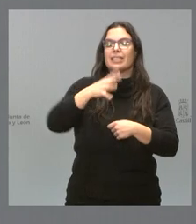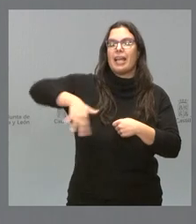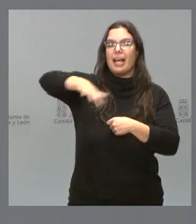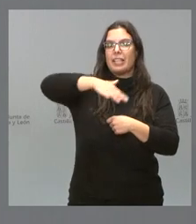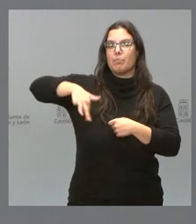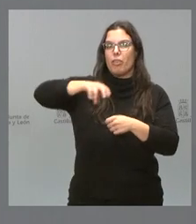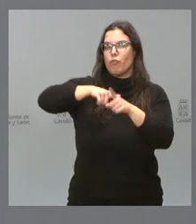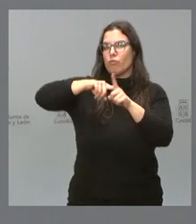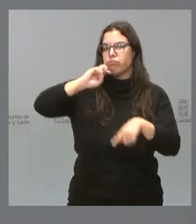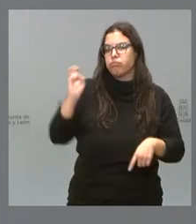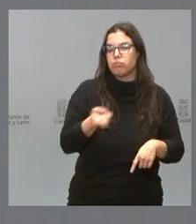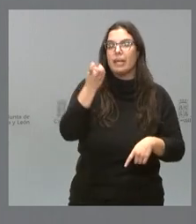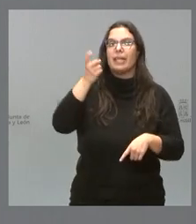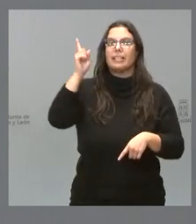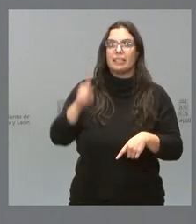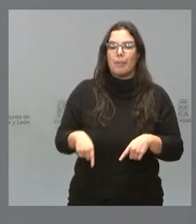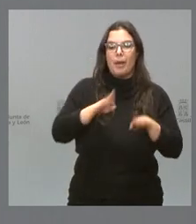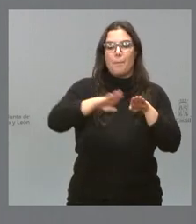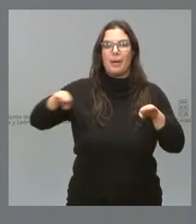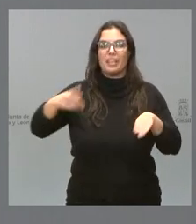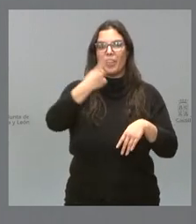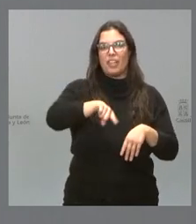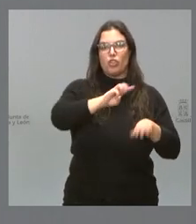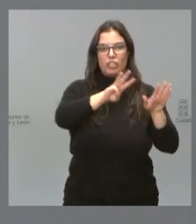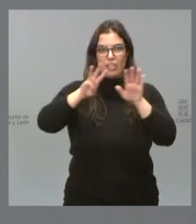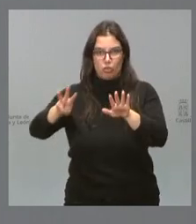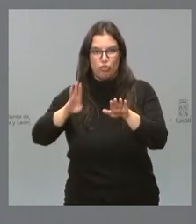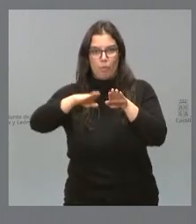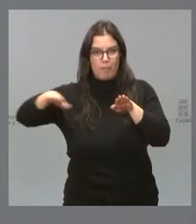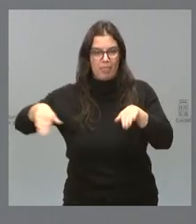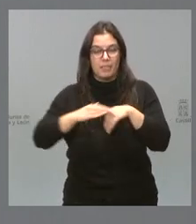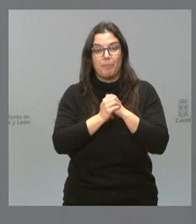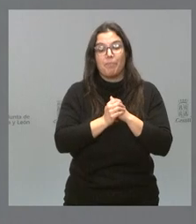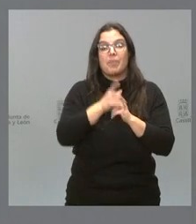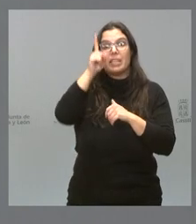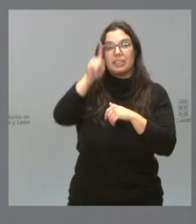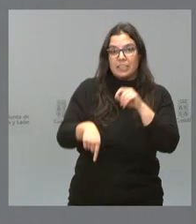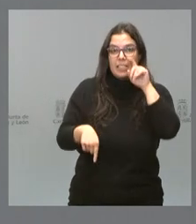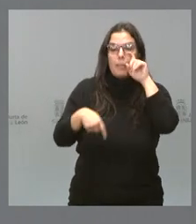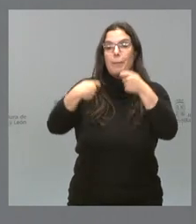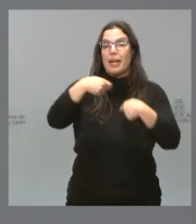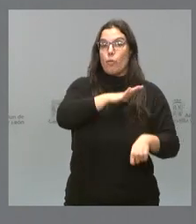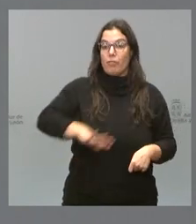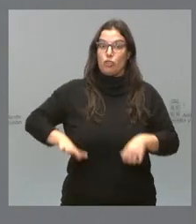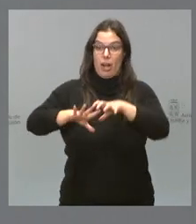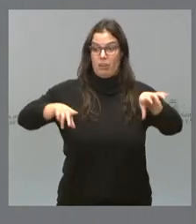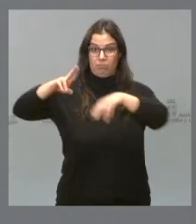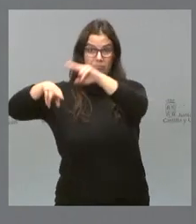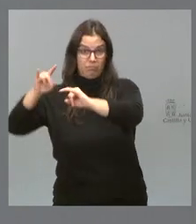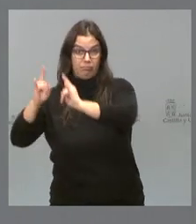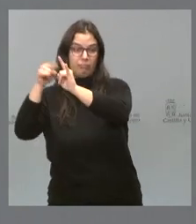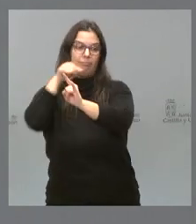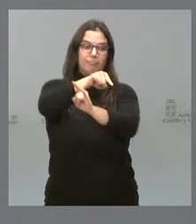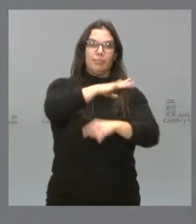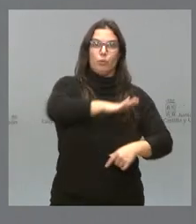y un parking para 188 plazas Así mismo se plantea la construcción de un mercado provisional que albergue 25 puestos de Abastos